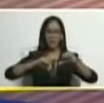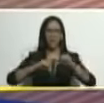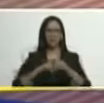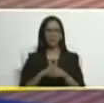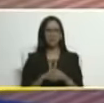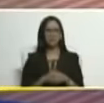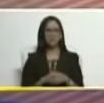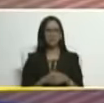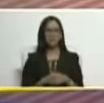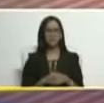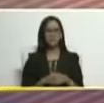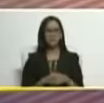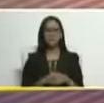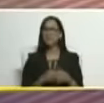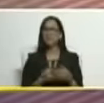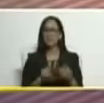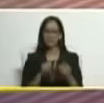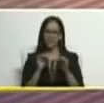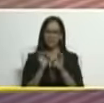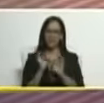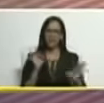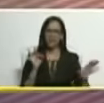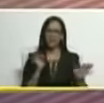que la habían dejado devastada.